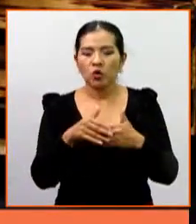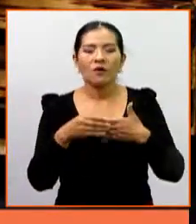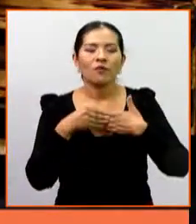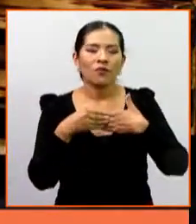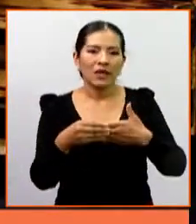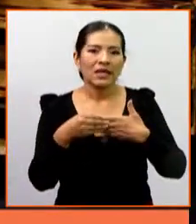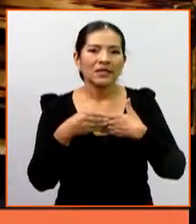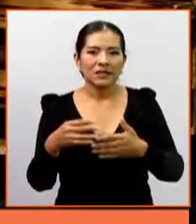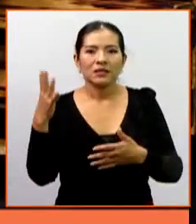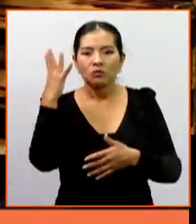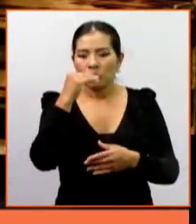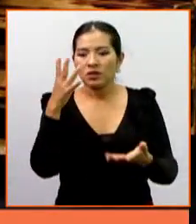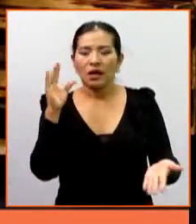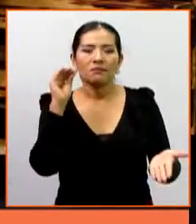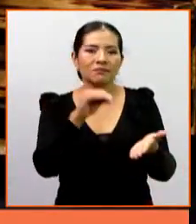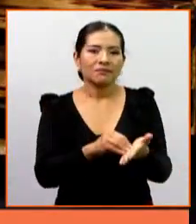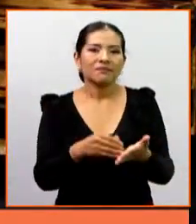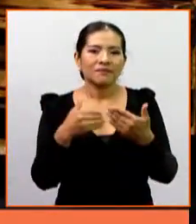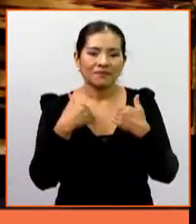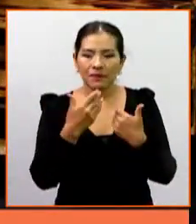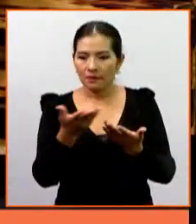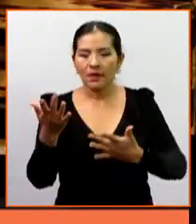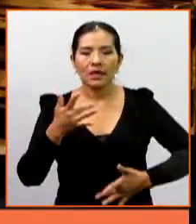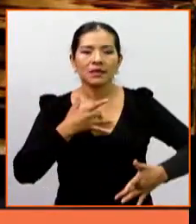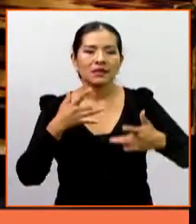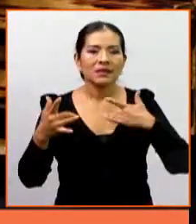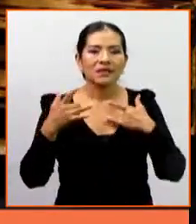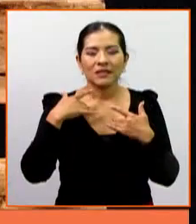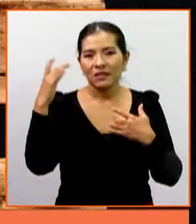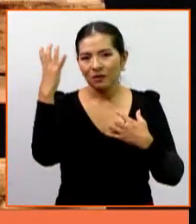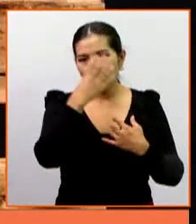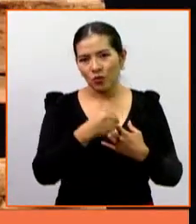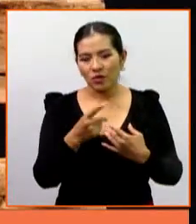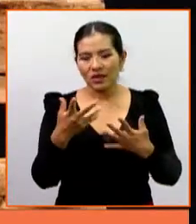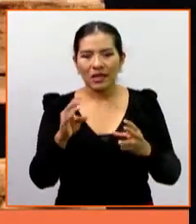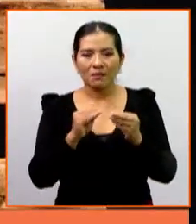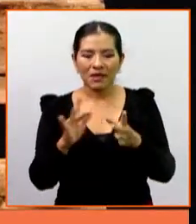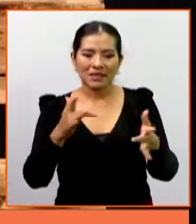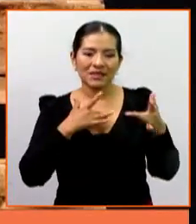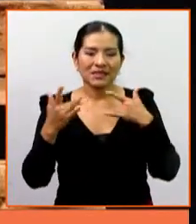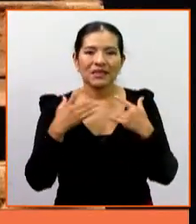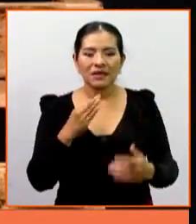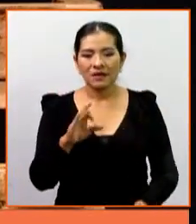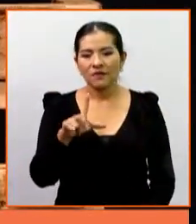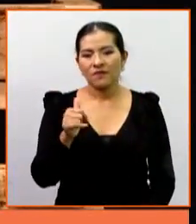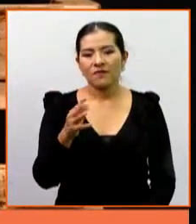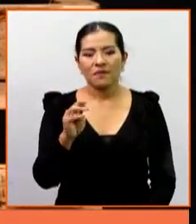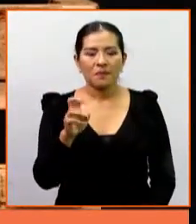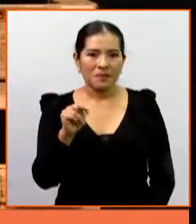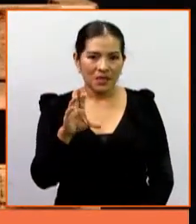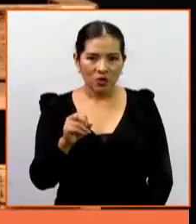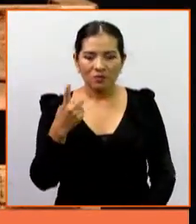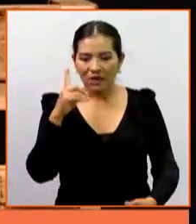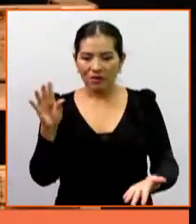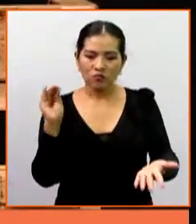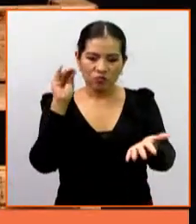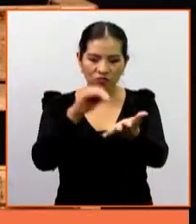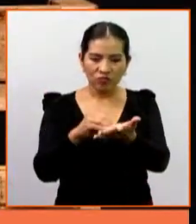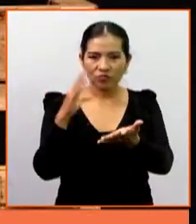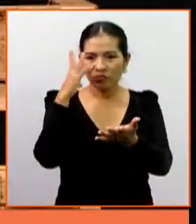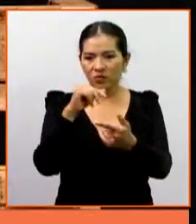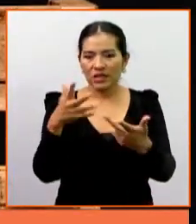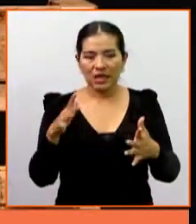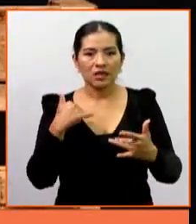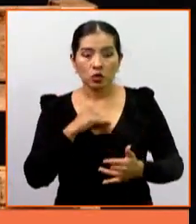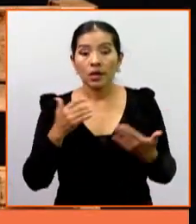lo que tiene que hacer y todo, y lo están sintiendo, que es lo más importante. Por eso se llama sentir flamenco, ¿no? Claro. Justamente dándole énfasis a lo que es el disco